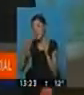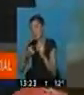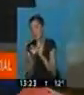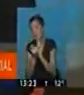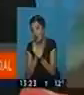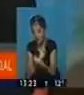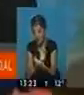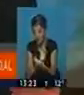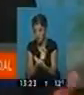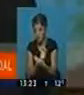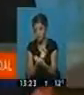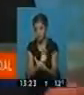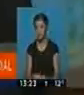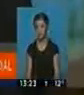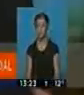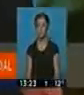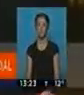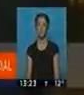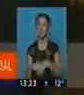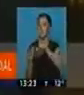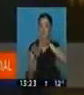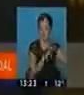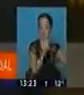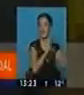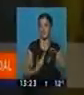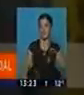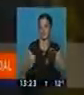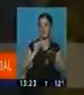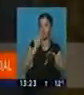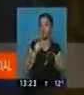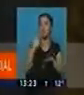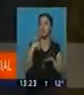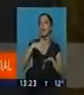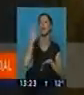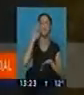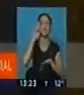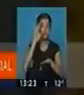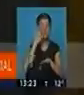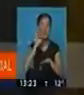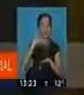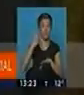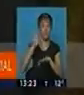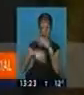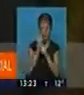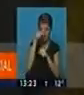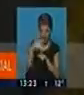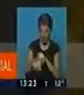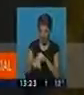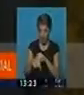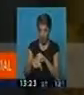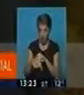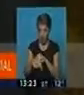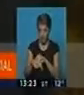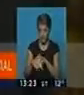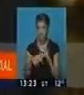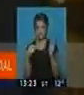decir, no está tomando, más allá de que Michel Temer haya dicho, vamos a respetar lo que hizo Dilma Rousseff sobre esta materia a fin de año, no